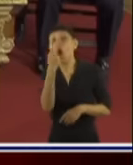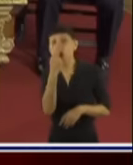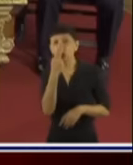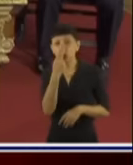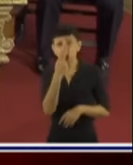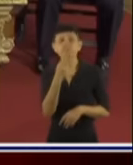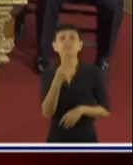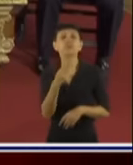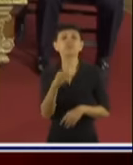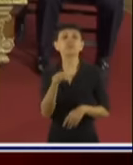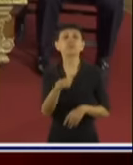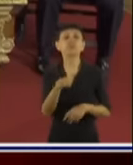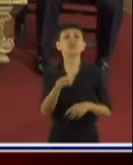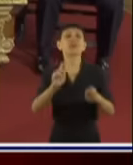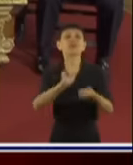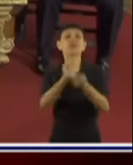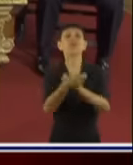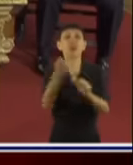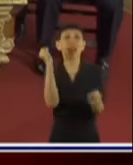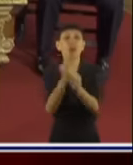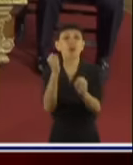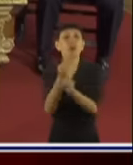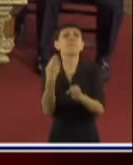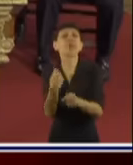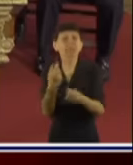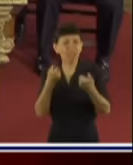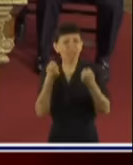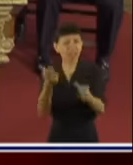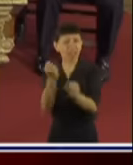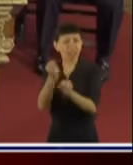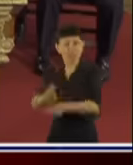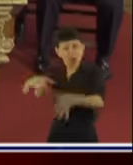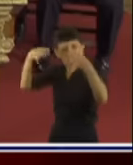para privar, muchas más empresas del Estado para privatizar, por ejemplo.